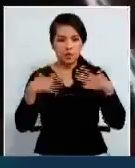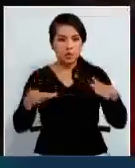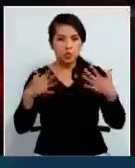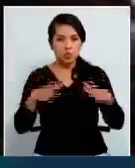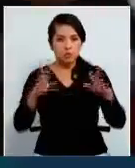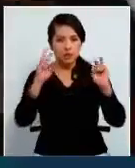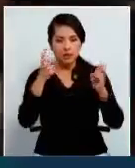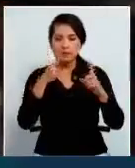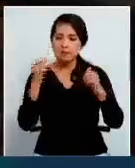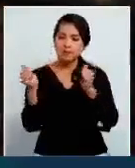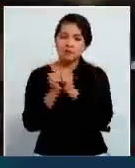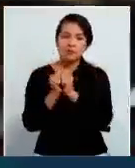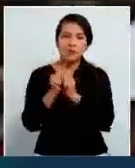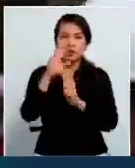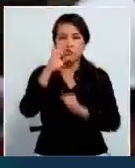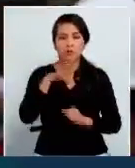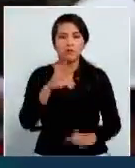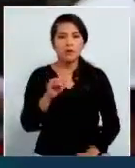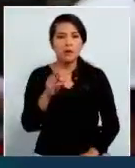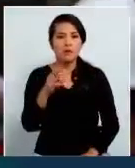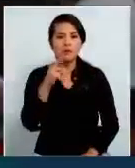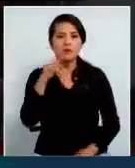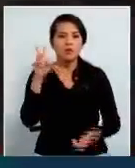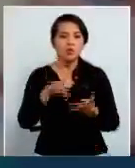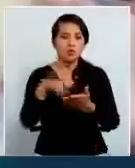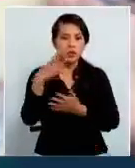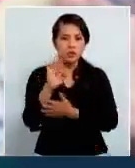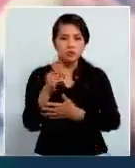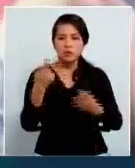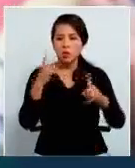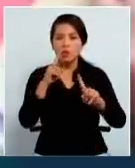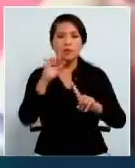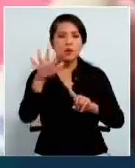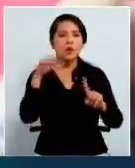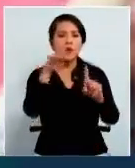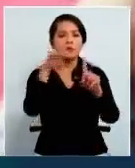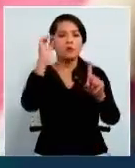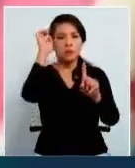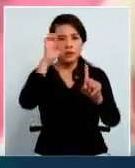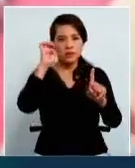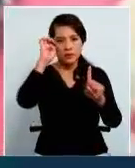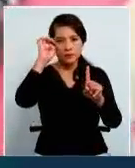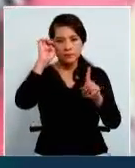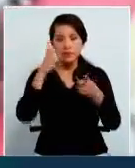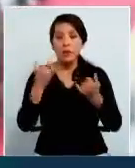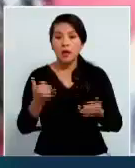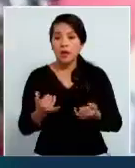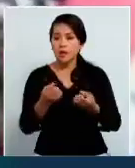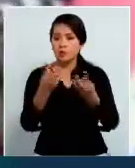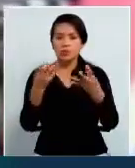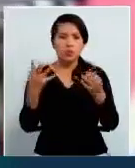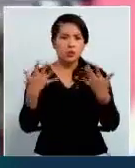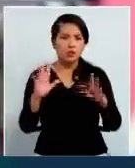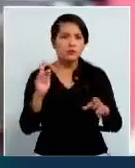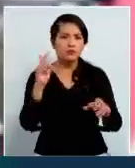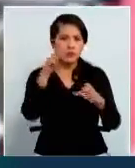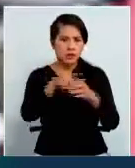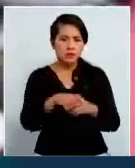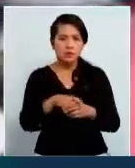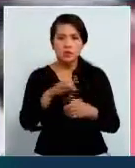Fernando Camacho en 2019 durante el golpe de Estado. Existen elementos que demuestran la participación del